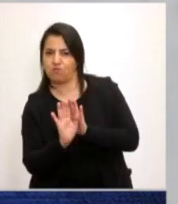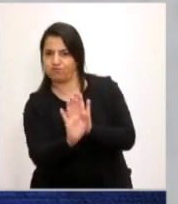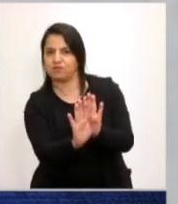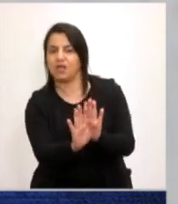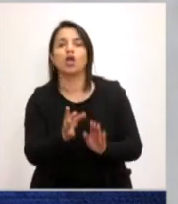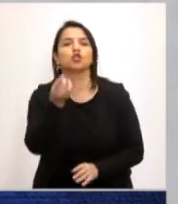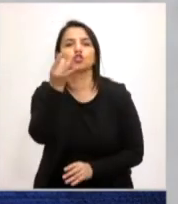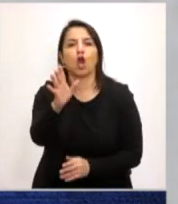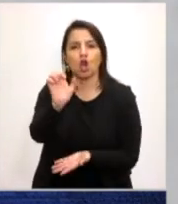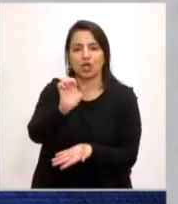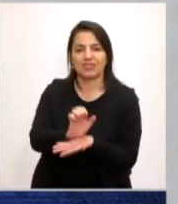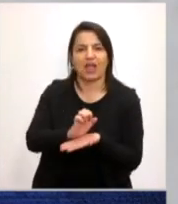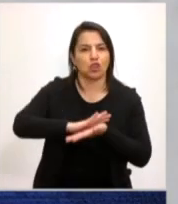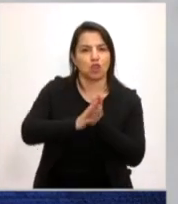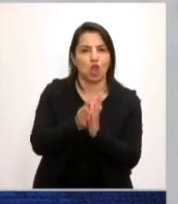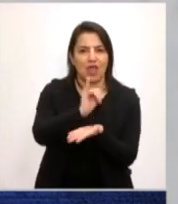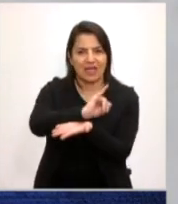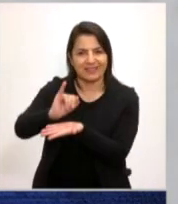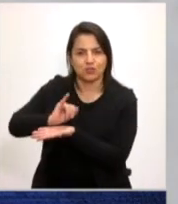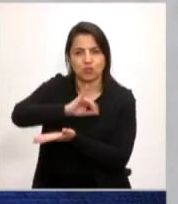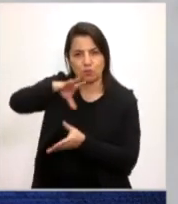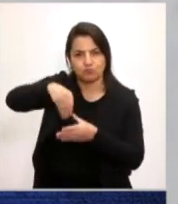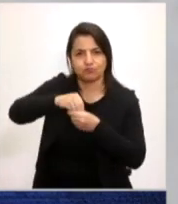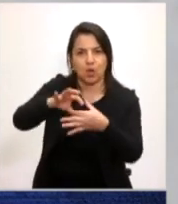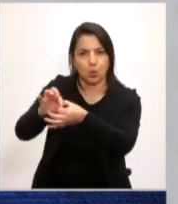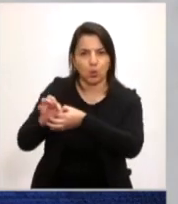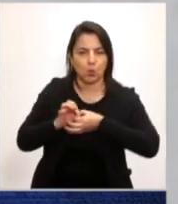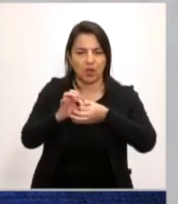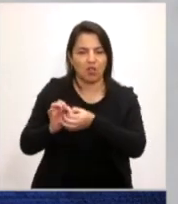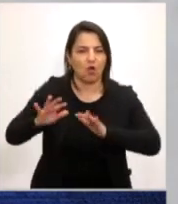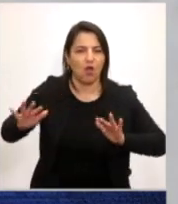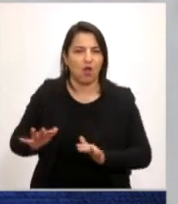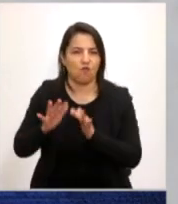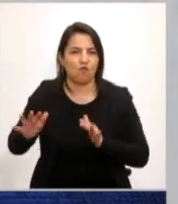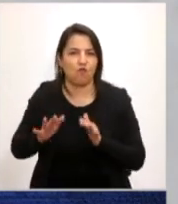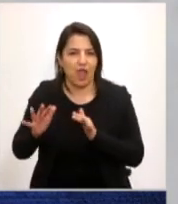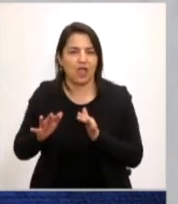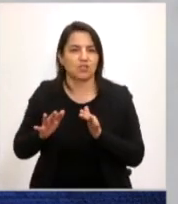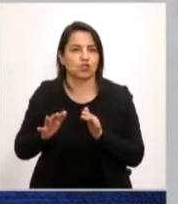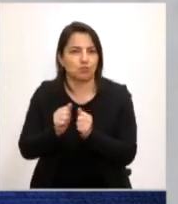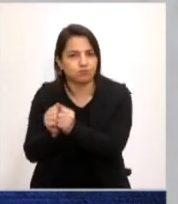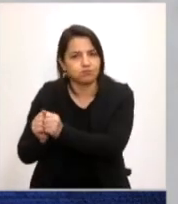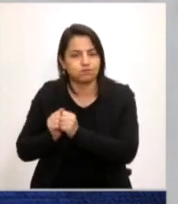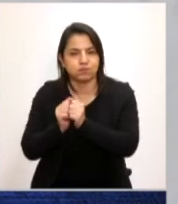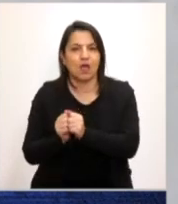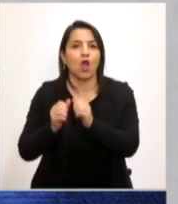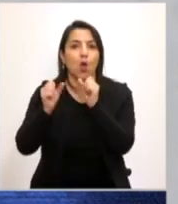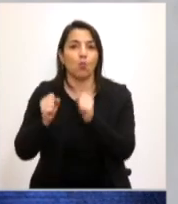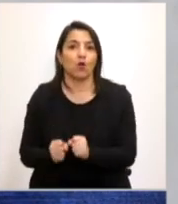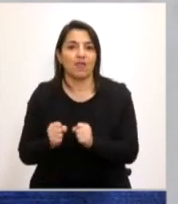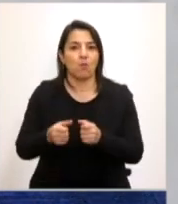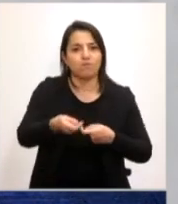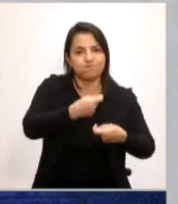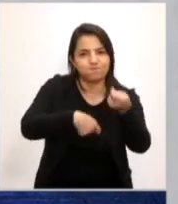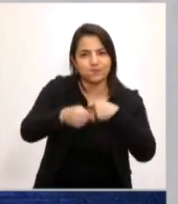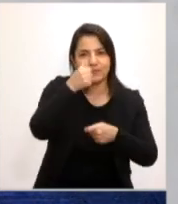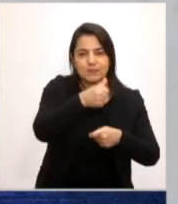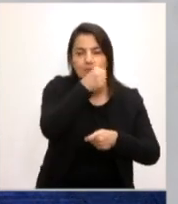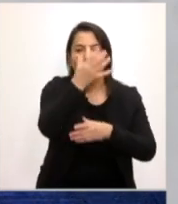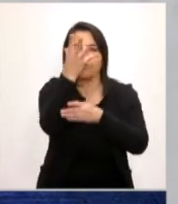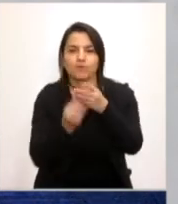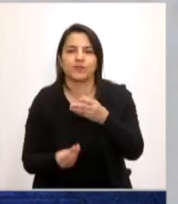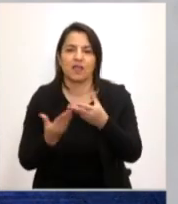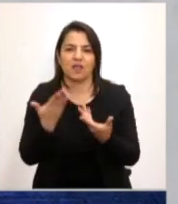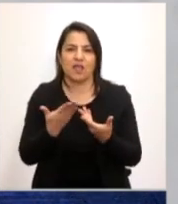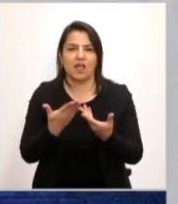Estado y todas sus instituciones unidas con un esfuerzo conjunto podremos erradicar el narcotráfico de nuestros territorios y combatir con